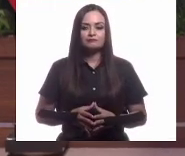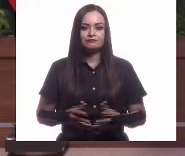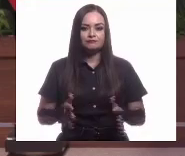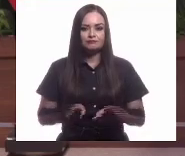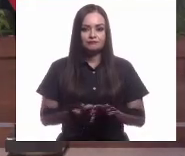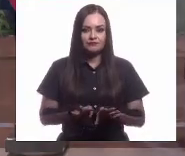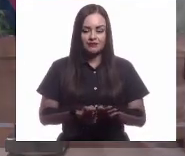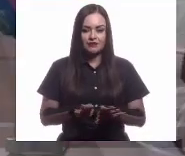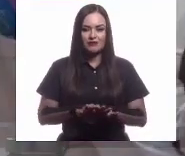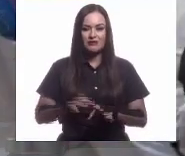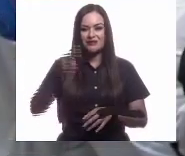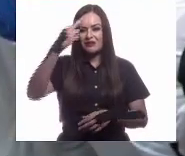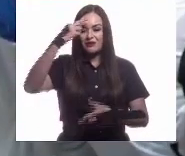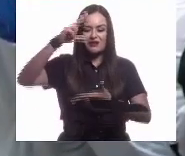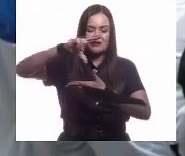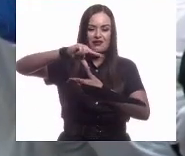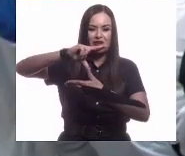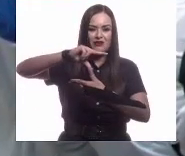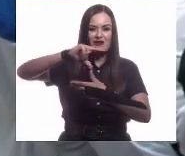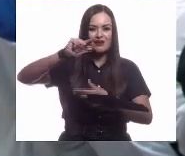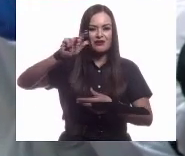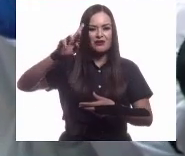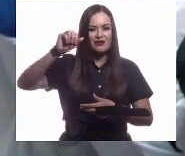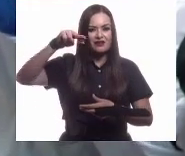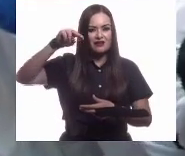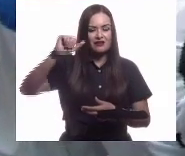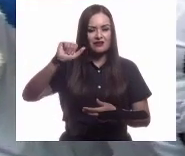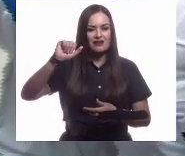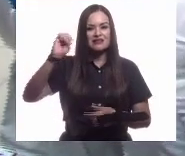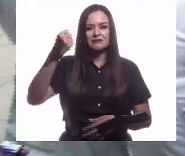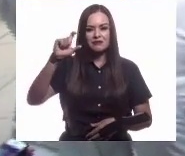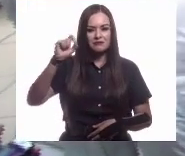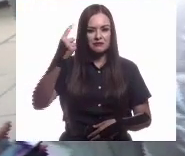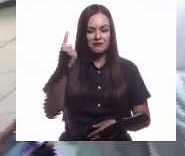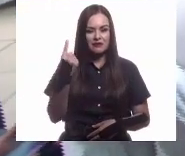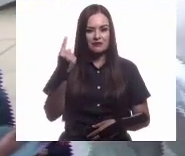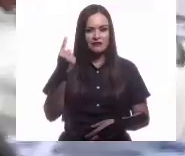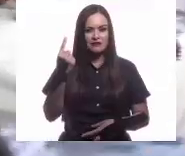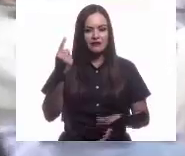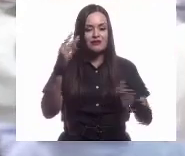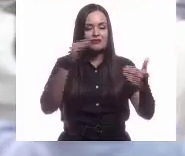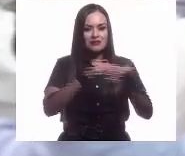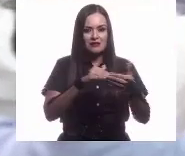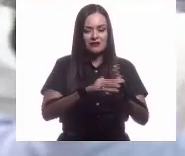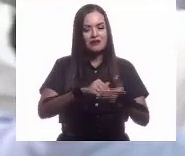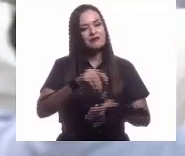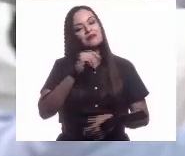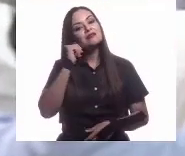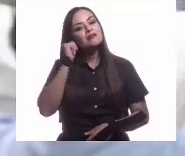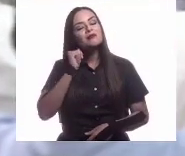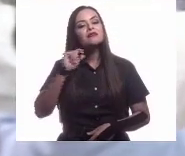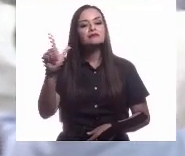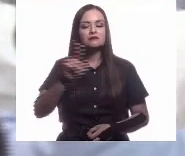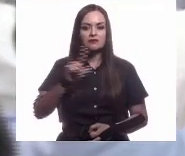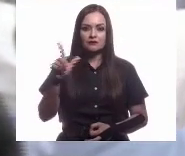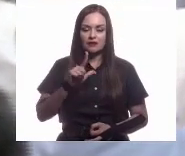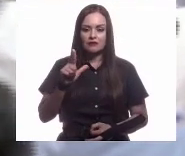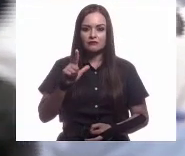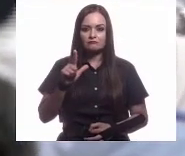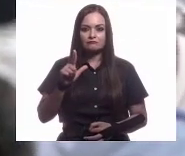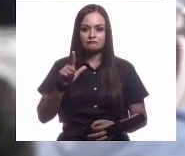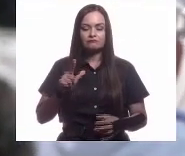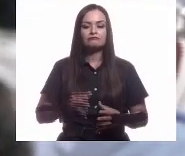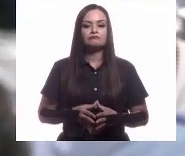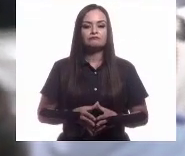y efectos del huracán Lorena, que el pasado 21 de septiembre golpeó a los municipios de Los Cabos, de La Paz y de Loreto. Con un